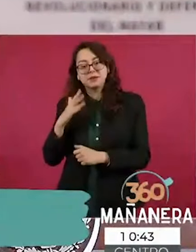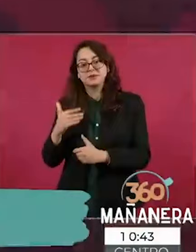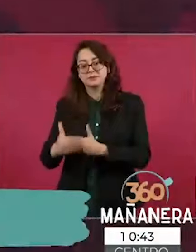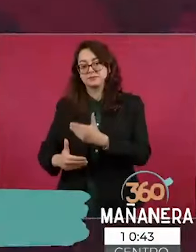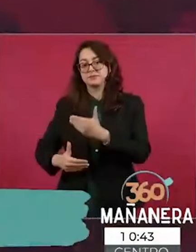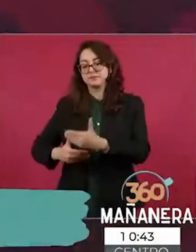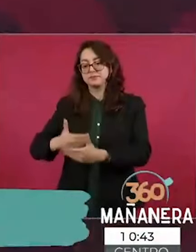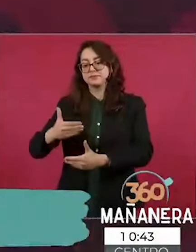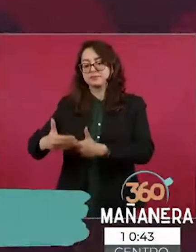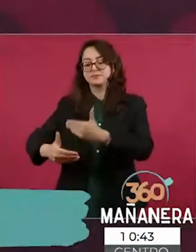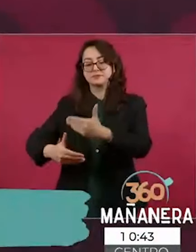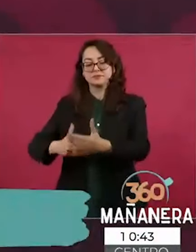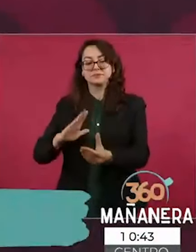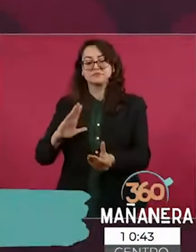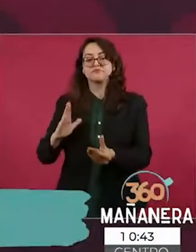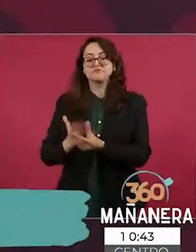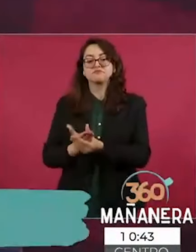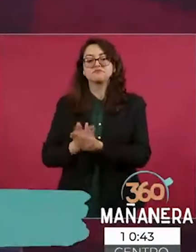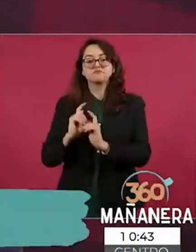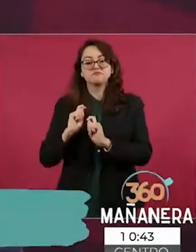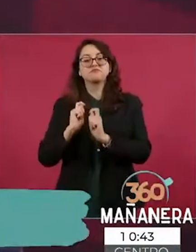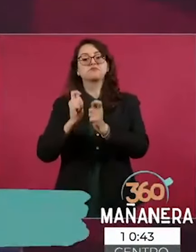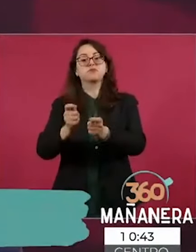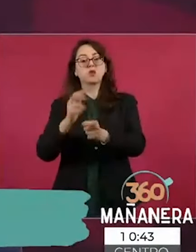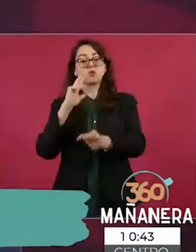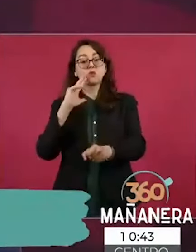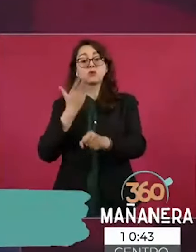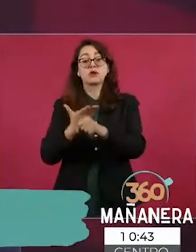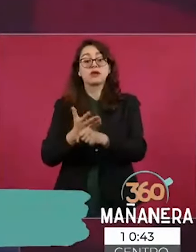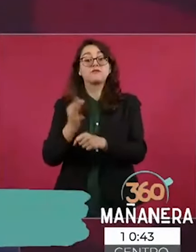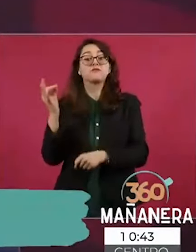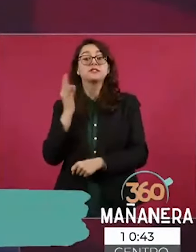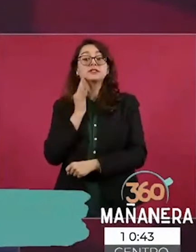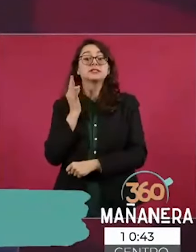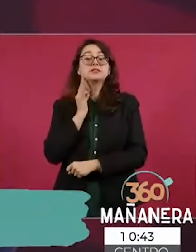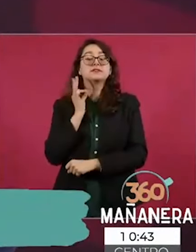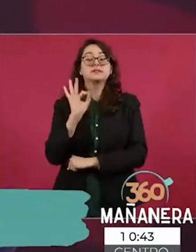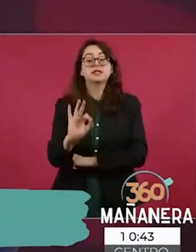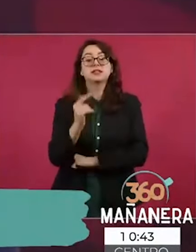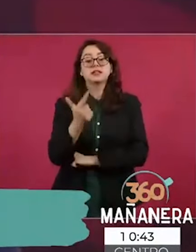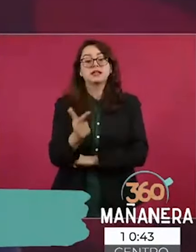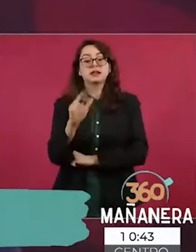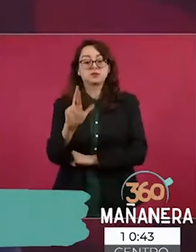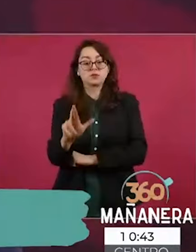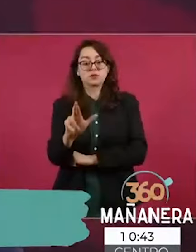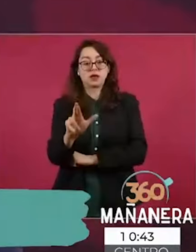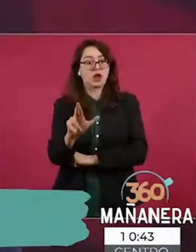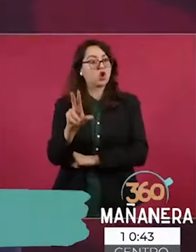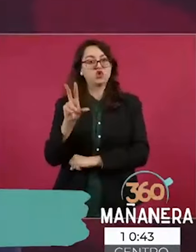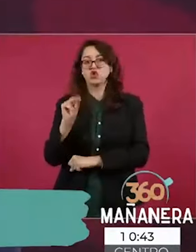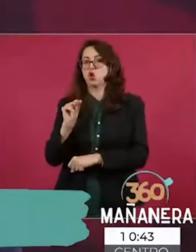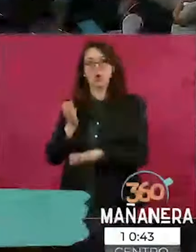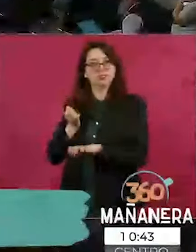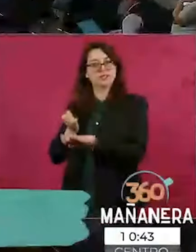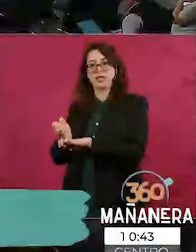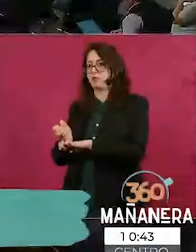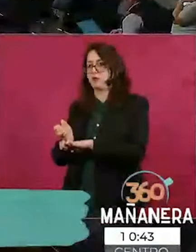expediente en manos de la fiscalía general y no vamos a